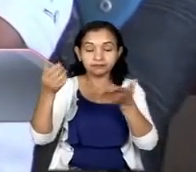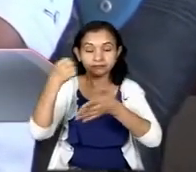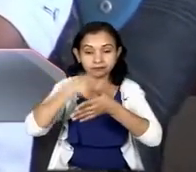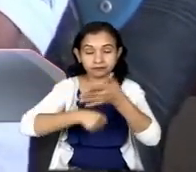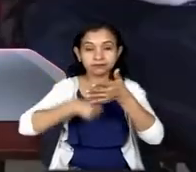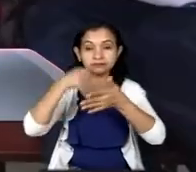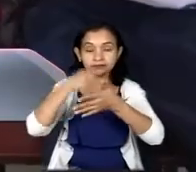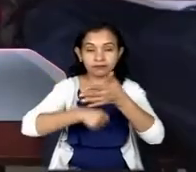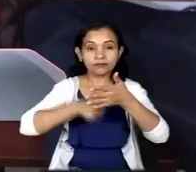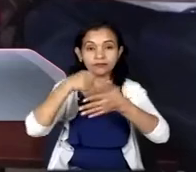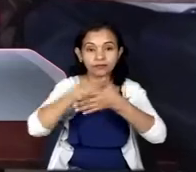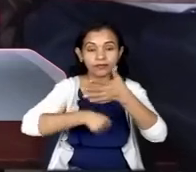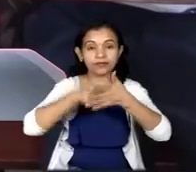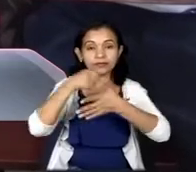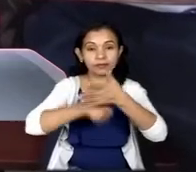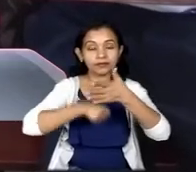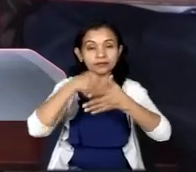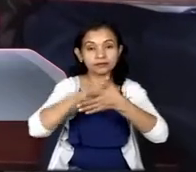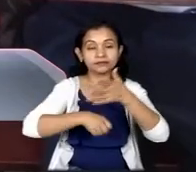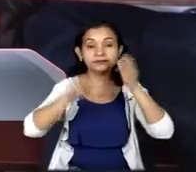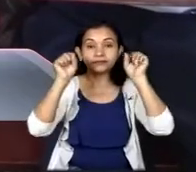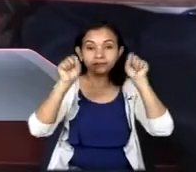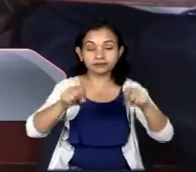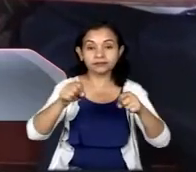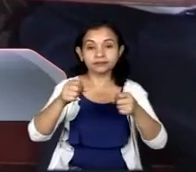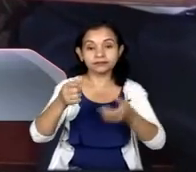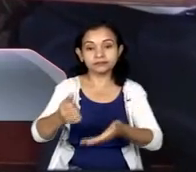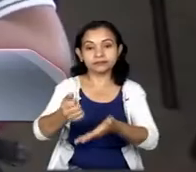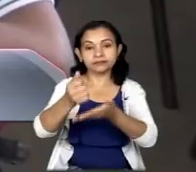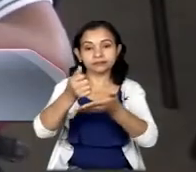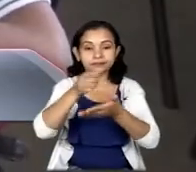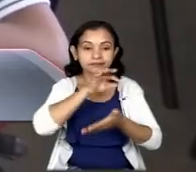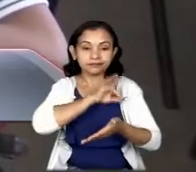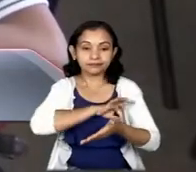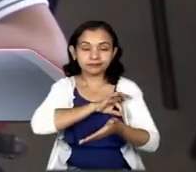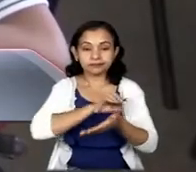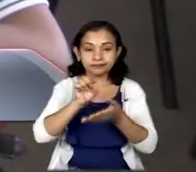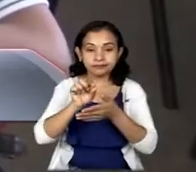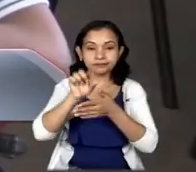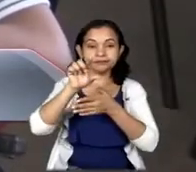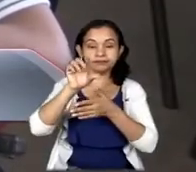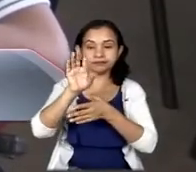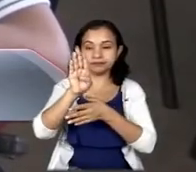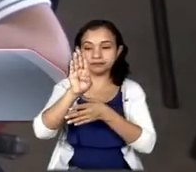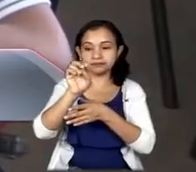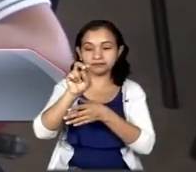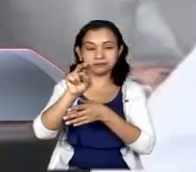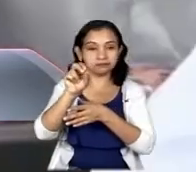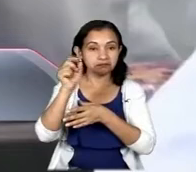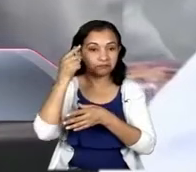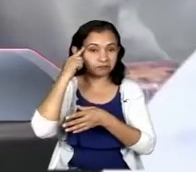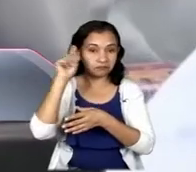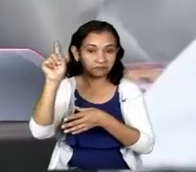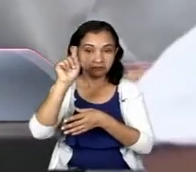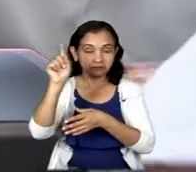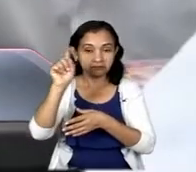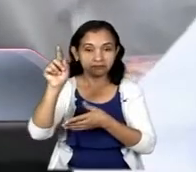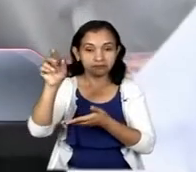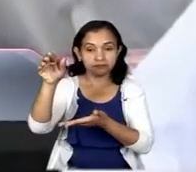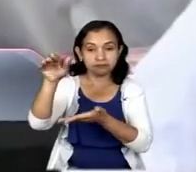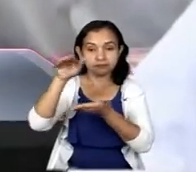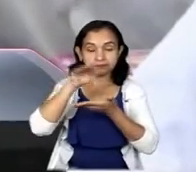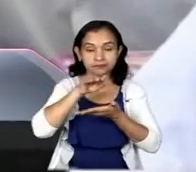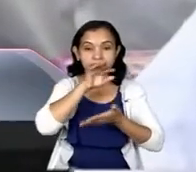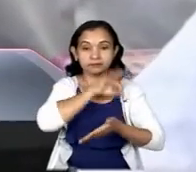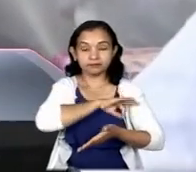lucha tremenda para poder que nos aumentaran eso, y a veces hasta a través de un bono que ni siquiera salía en el aguinaldo, al aumento